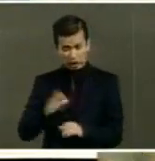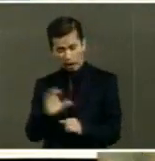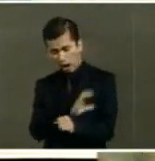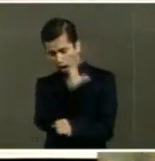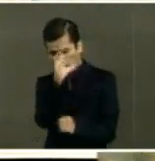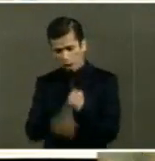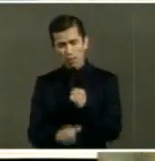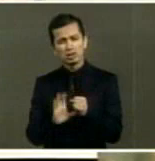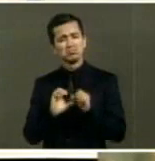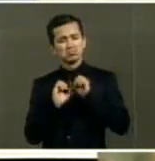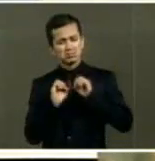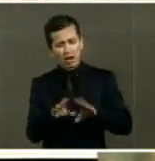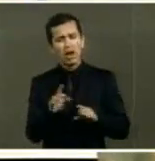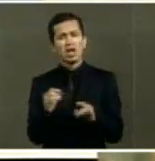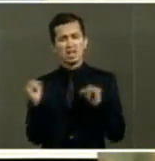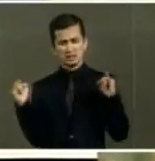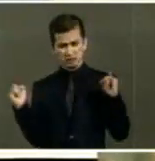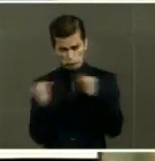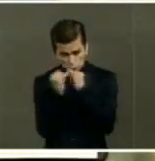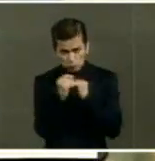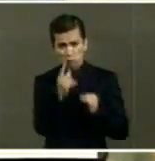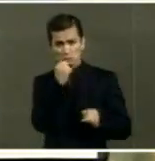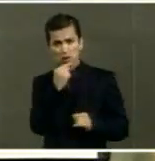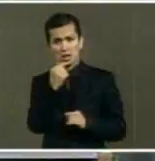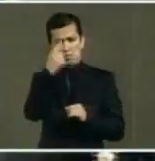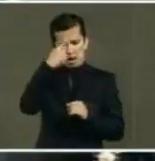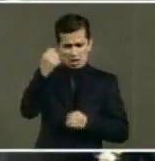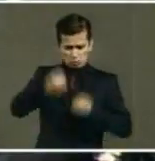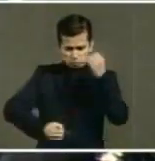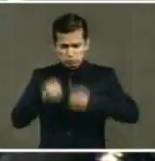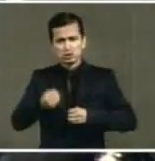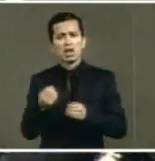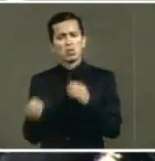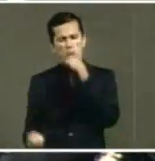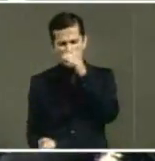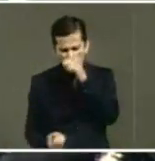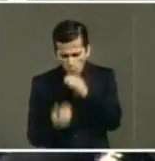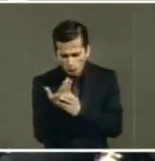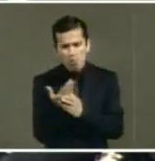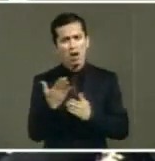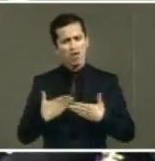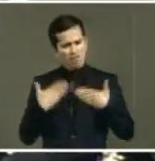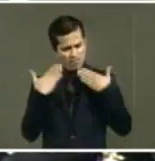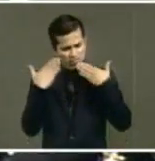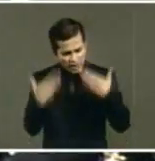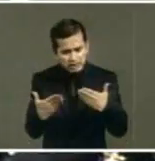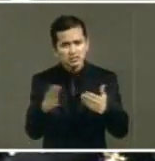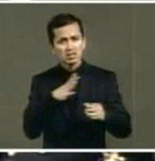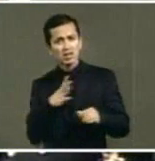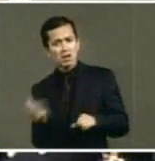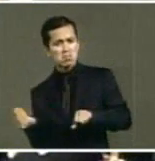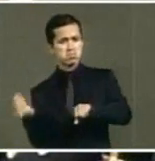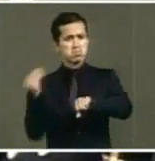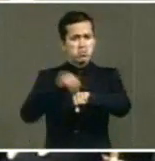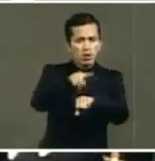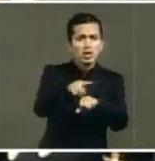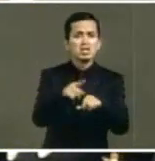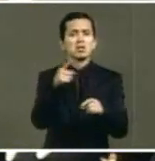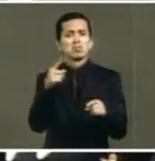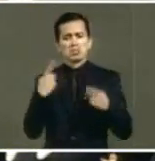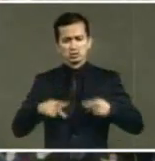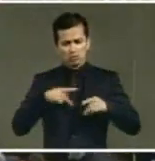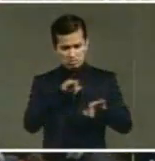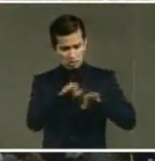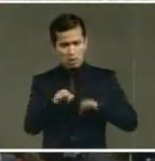de seguridad y procuración de justicia renovadas, confiables y conformadas por elementos honestos y bien